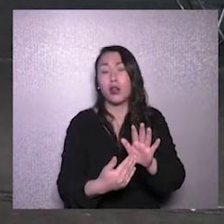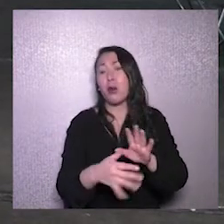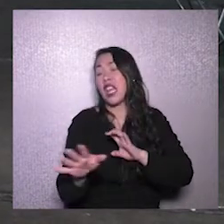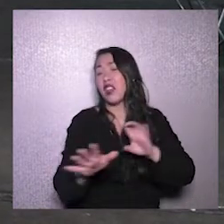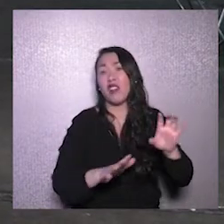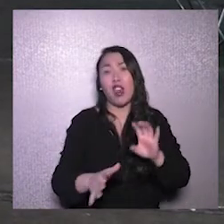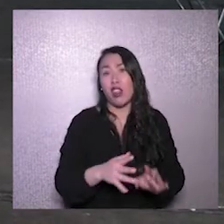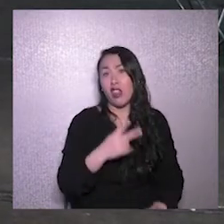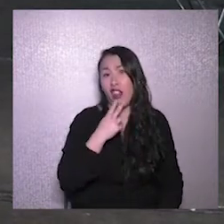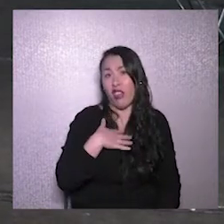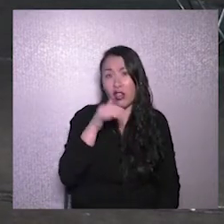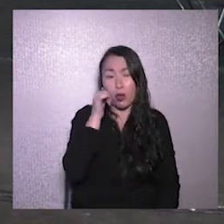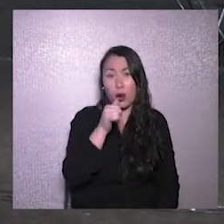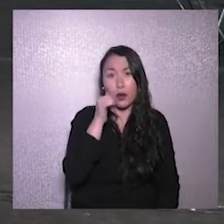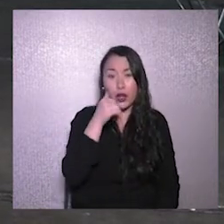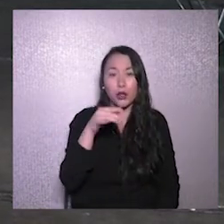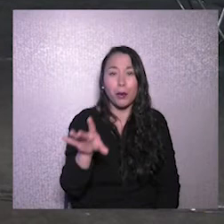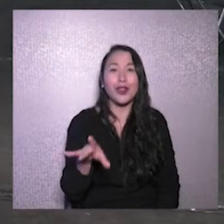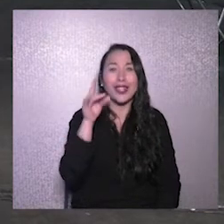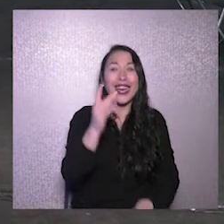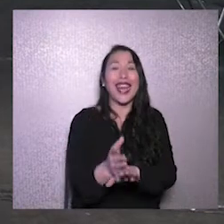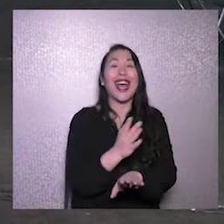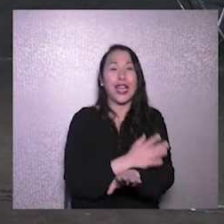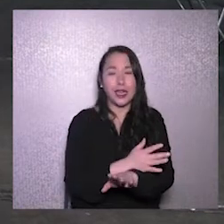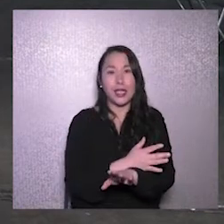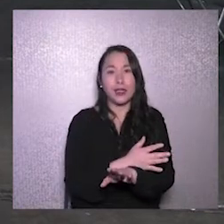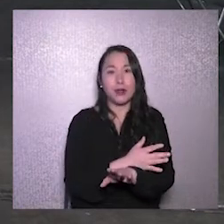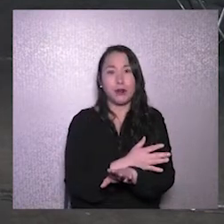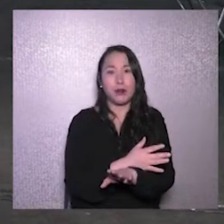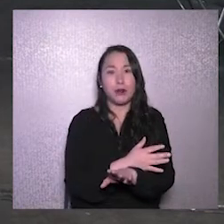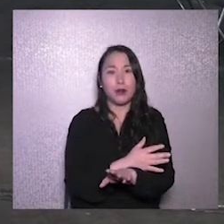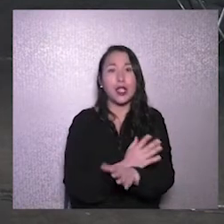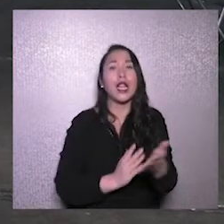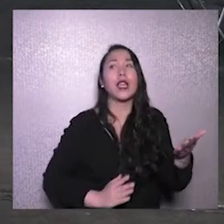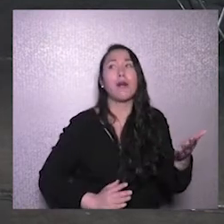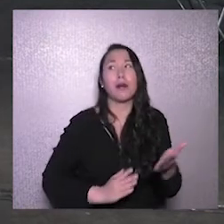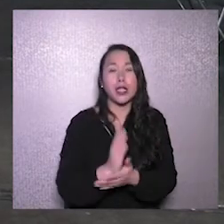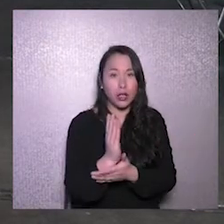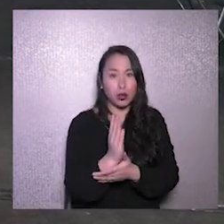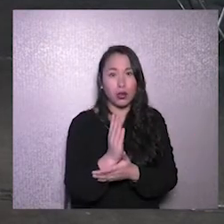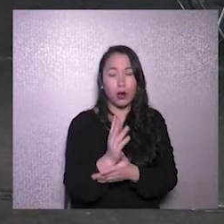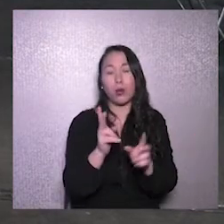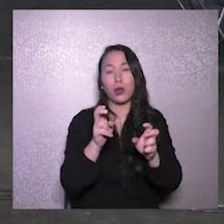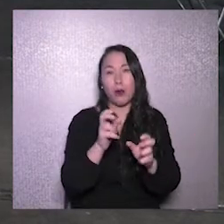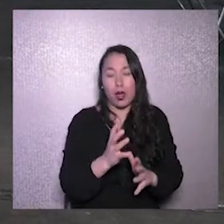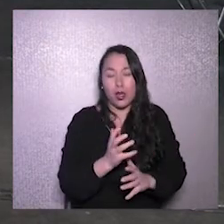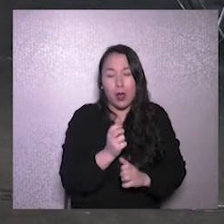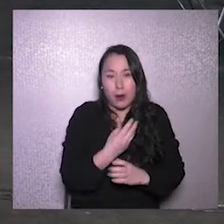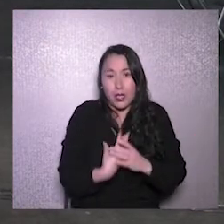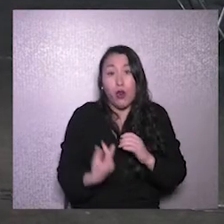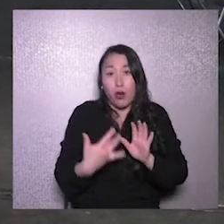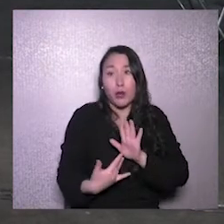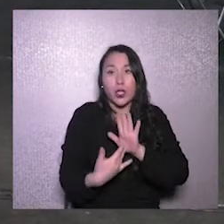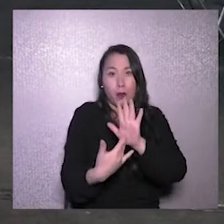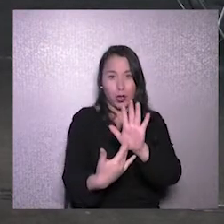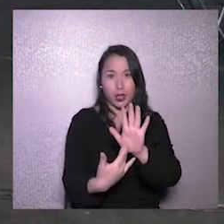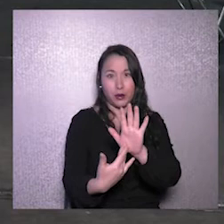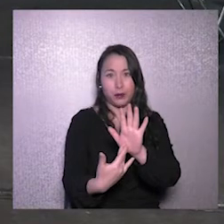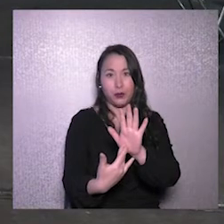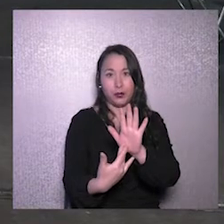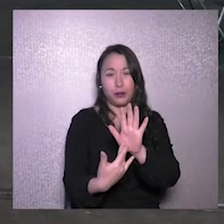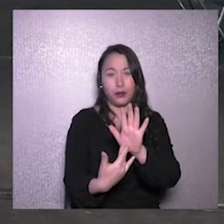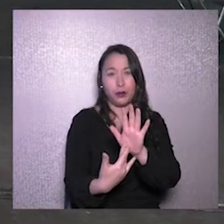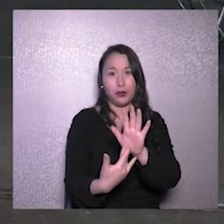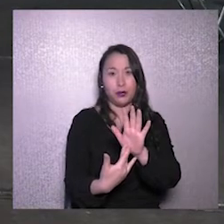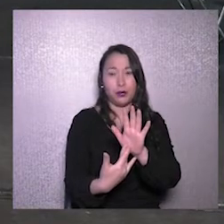nuestros pacientes, yo puedo detectar antes que está comenzando con un cuadro depresivo, como se muestra ahí?